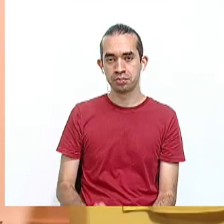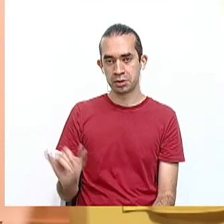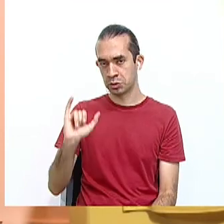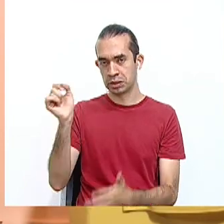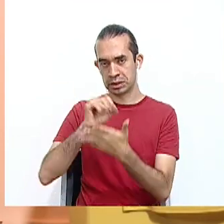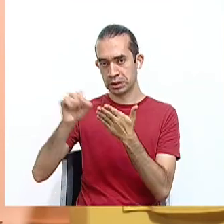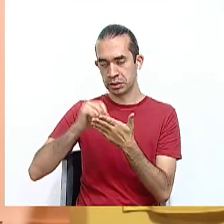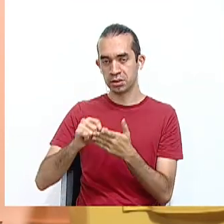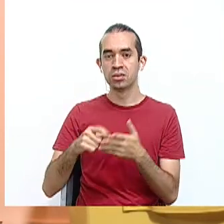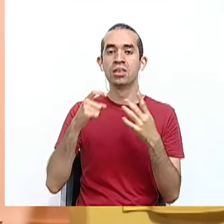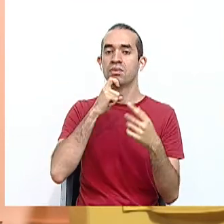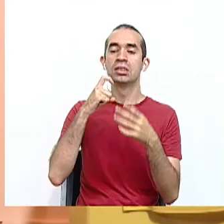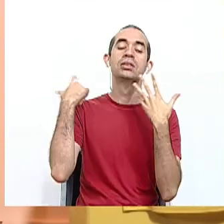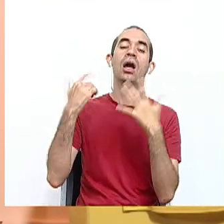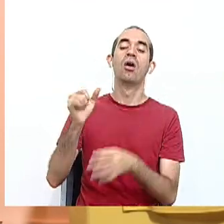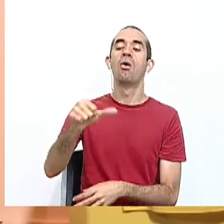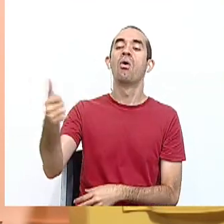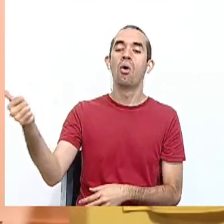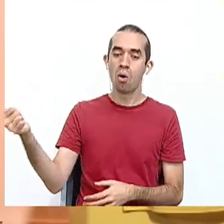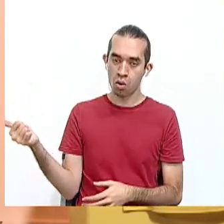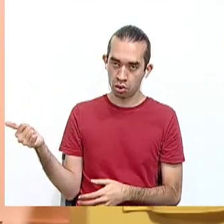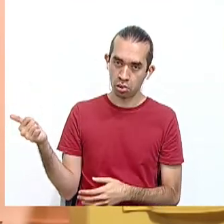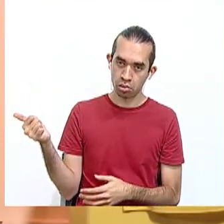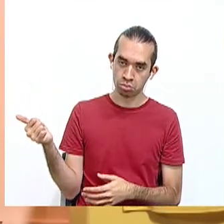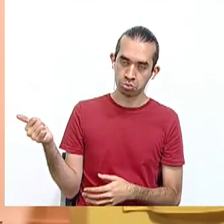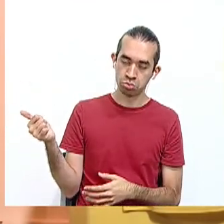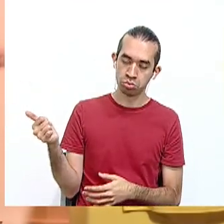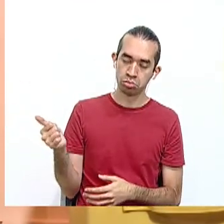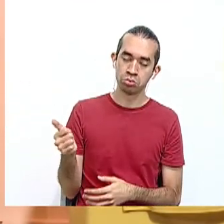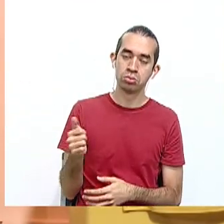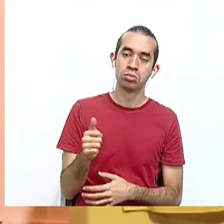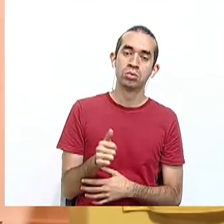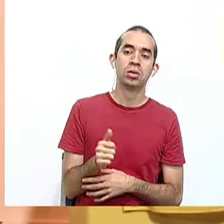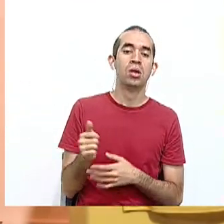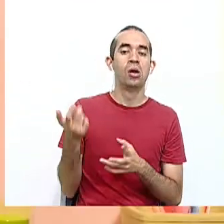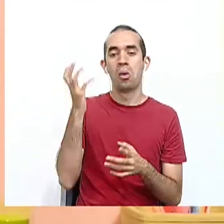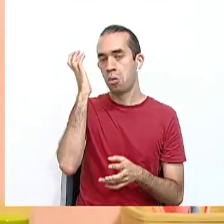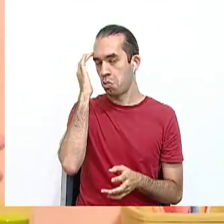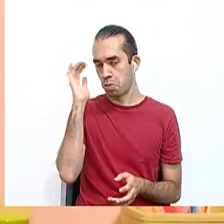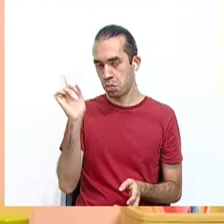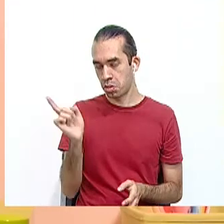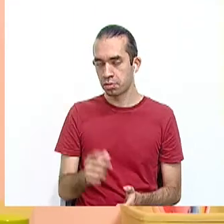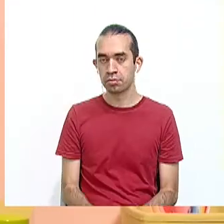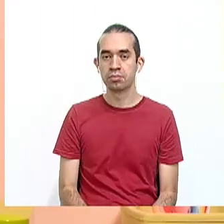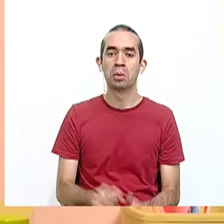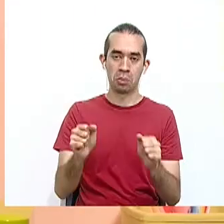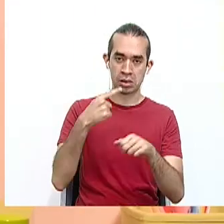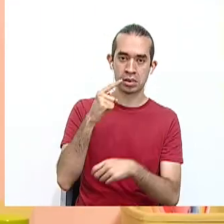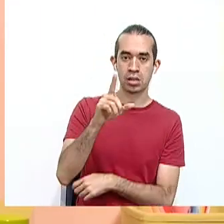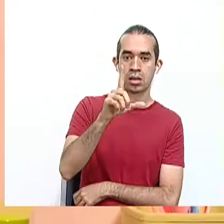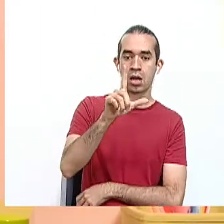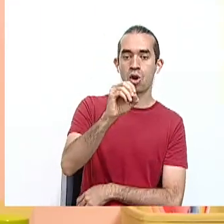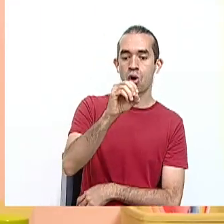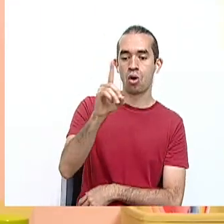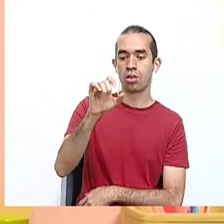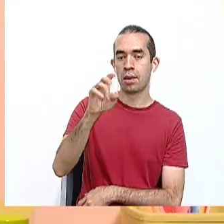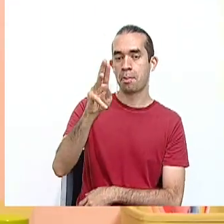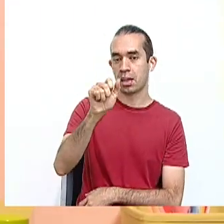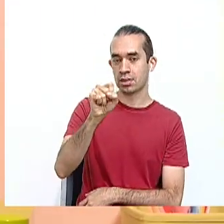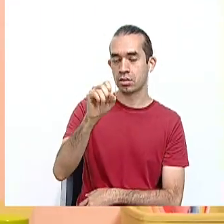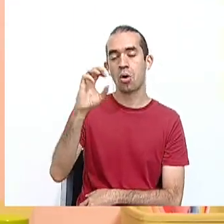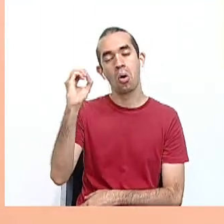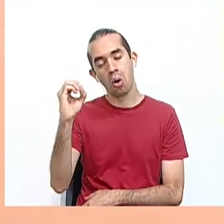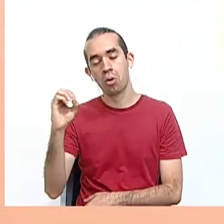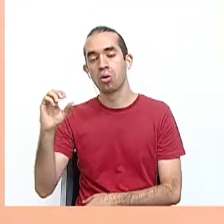pasado. Todo lo demás o lo otro no me preocupa. Mientras que el segundo, que va despegado, es una